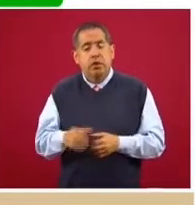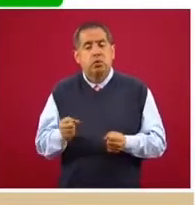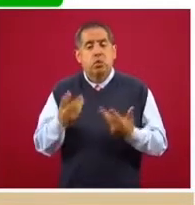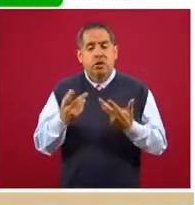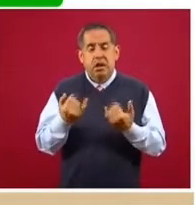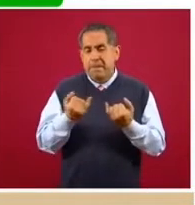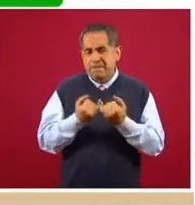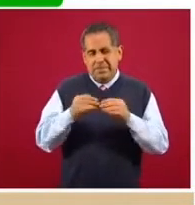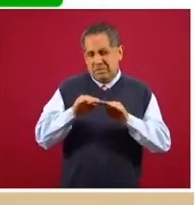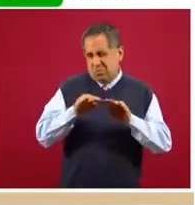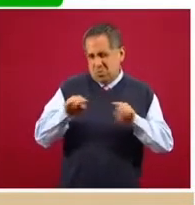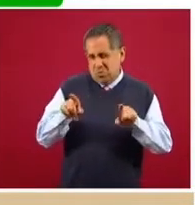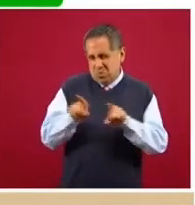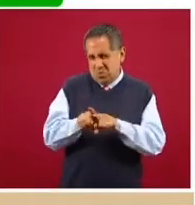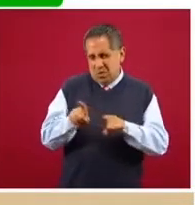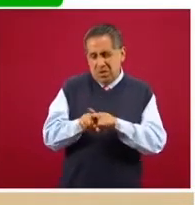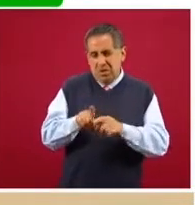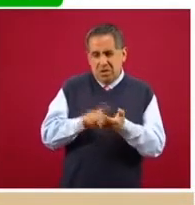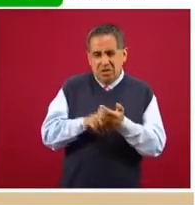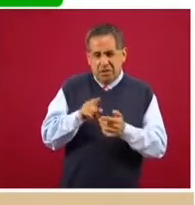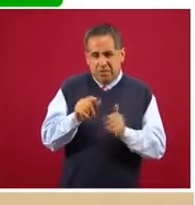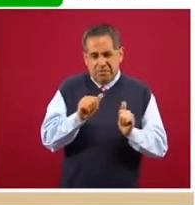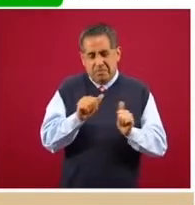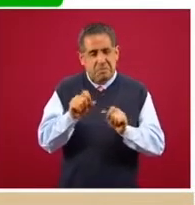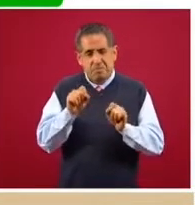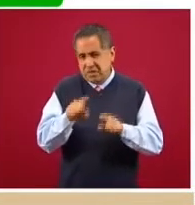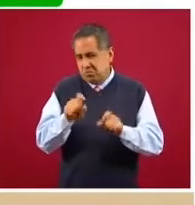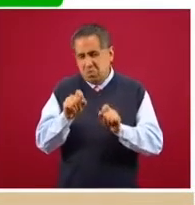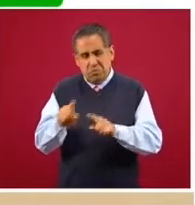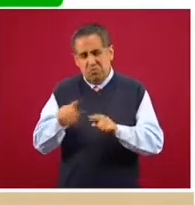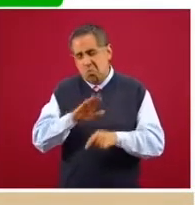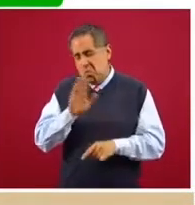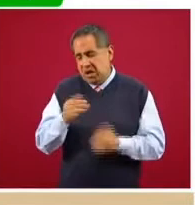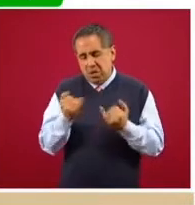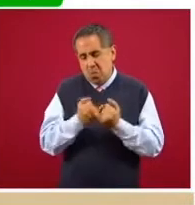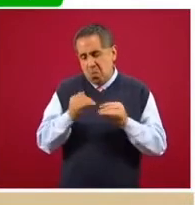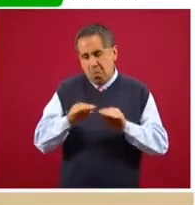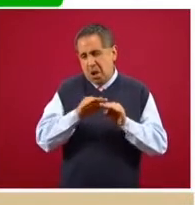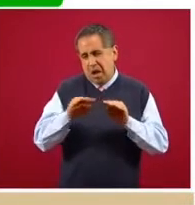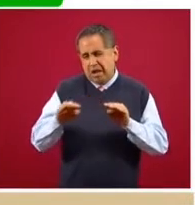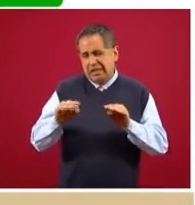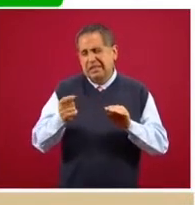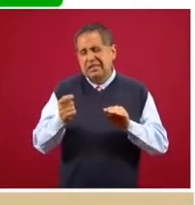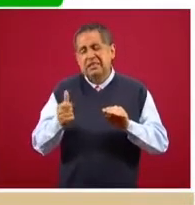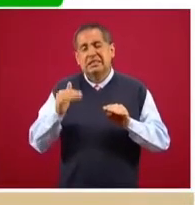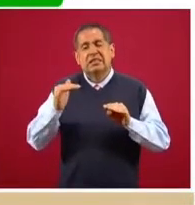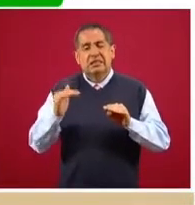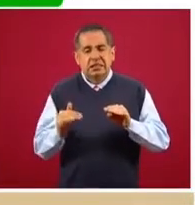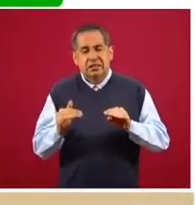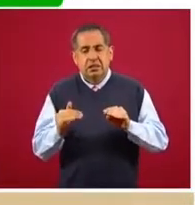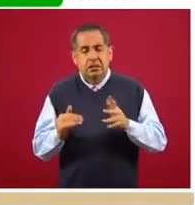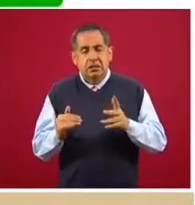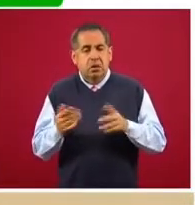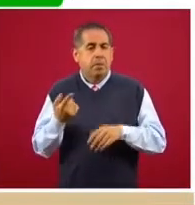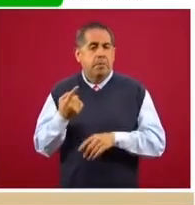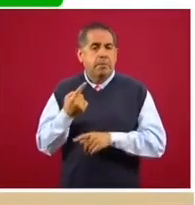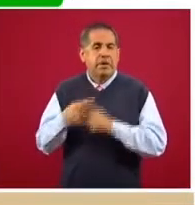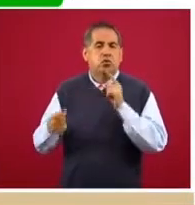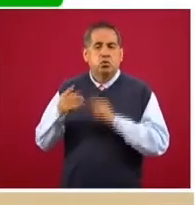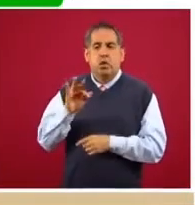se han mantenido prácticamente estables en las últimas semanas, aunque con una reducción en la última, con